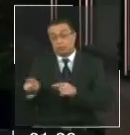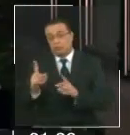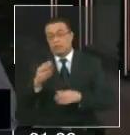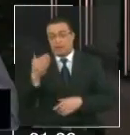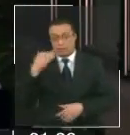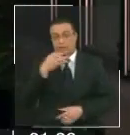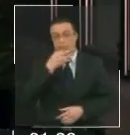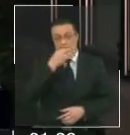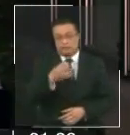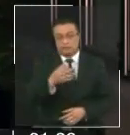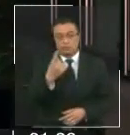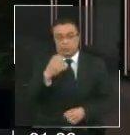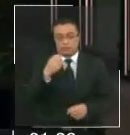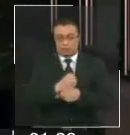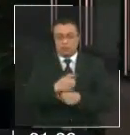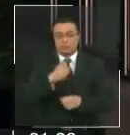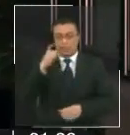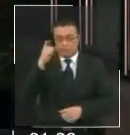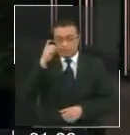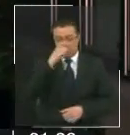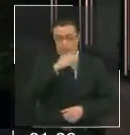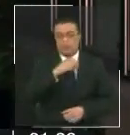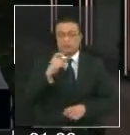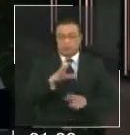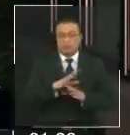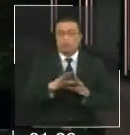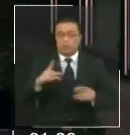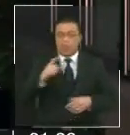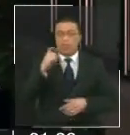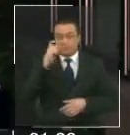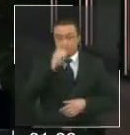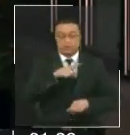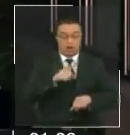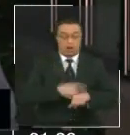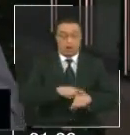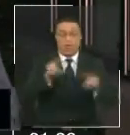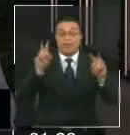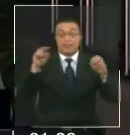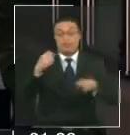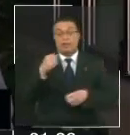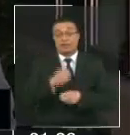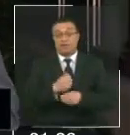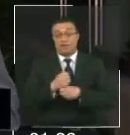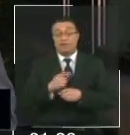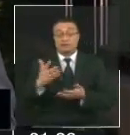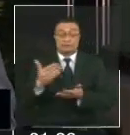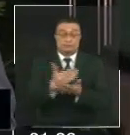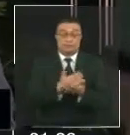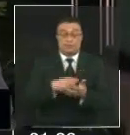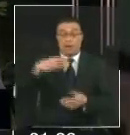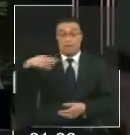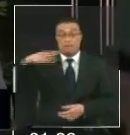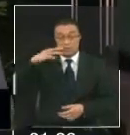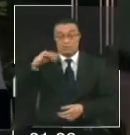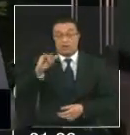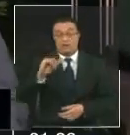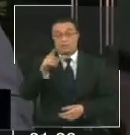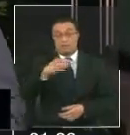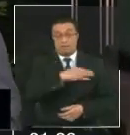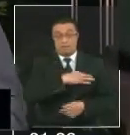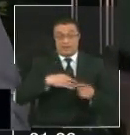recién, es una pega difícil, es especialmente difícil a la hora de los temas laborales y los temas de salario mínimo, y yo sé que Rodrigo